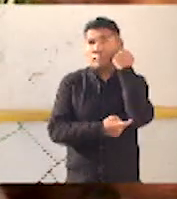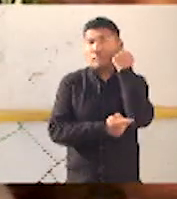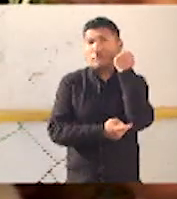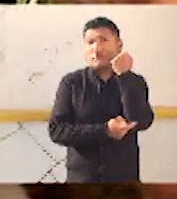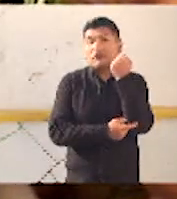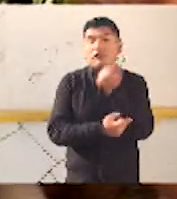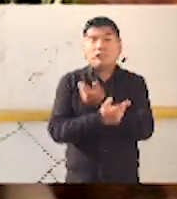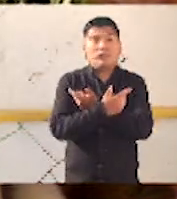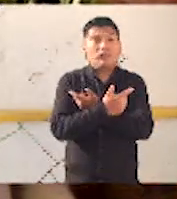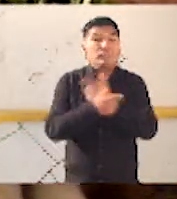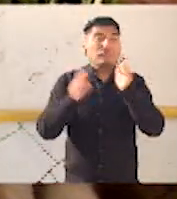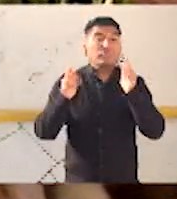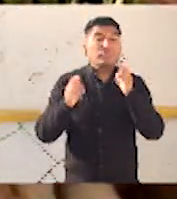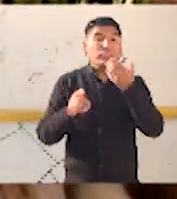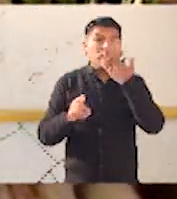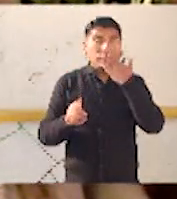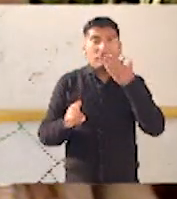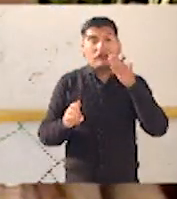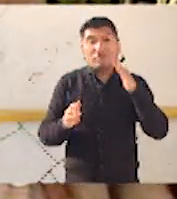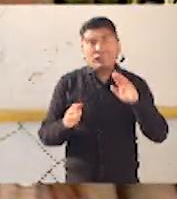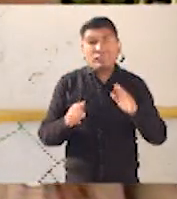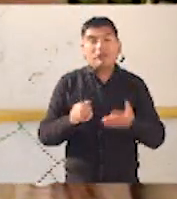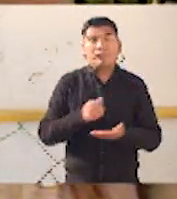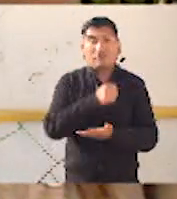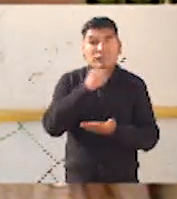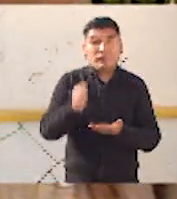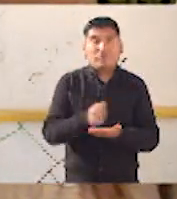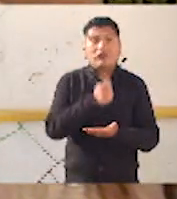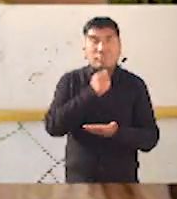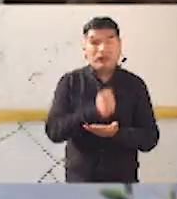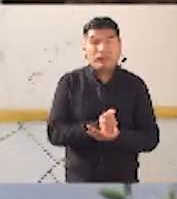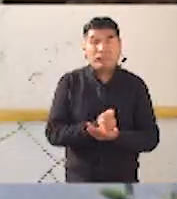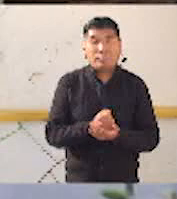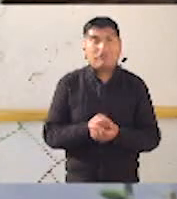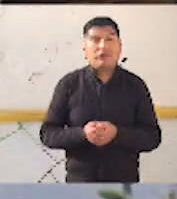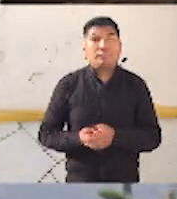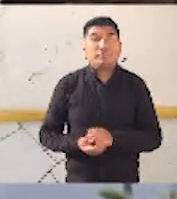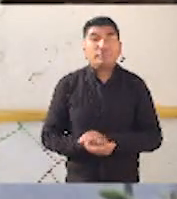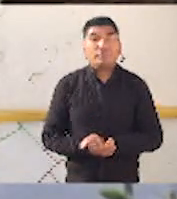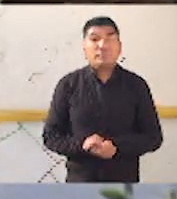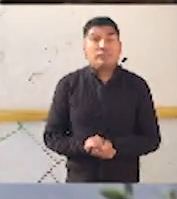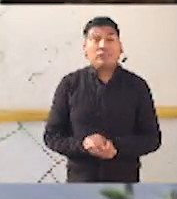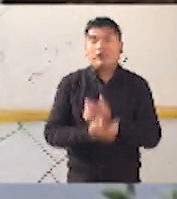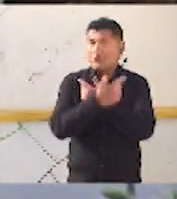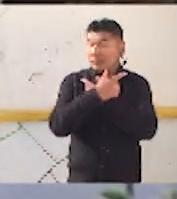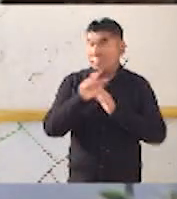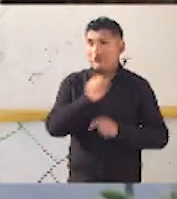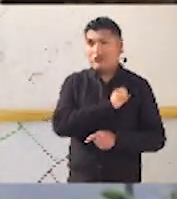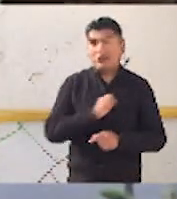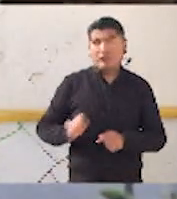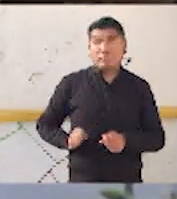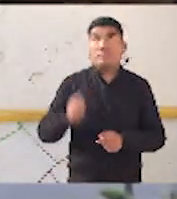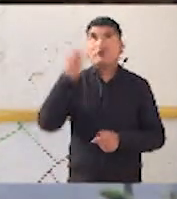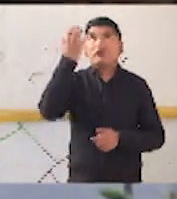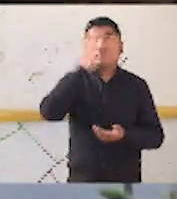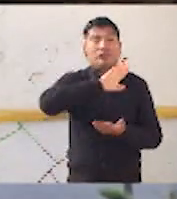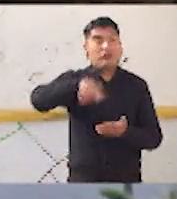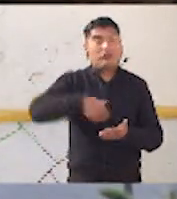en la tentación, y líbranos del mal. Amén. Líbranos, Señor, de todos los